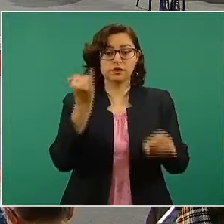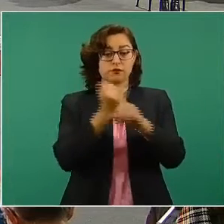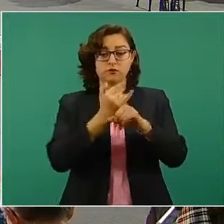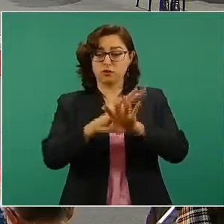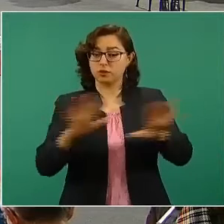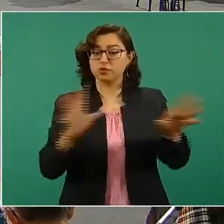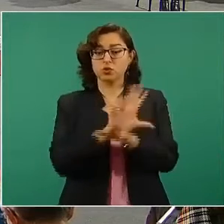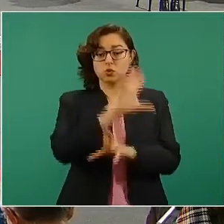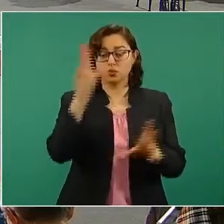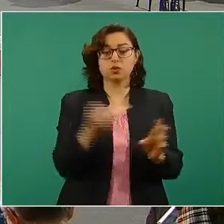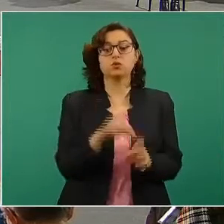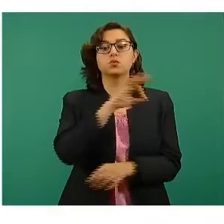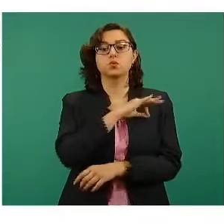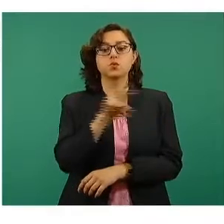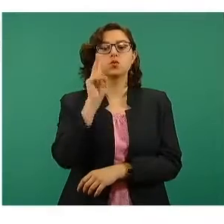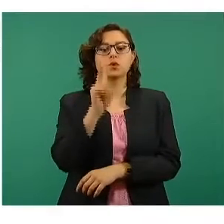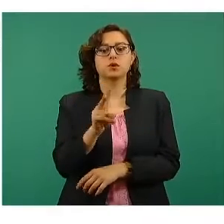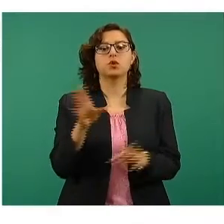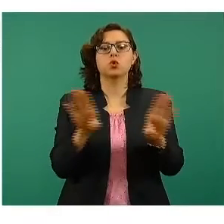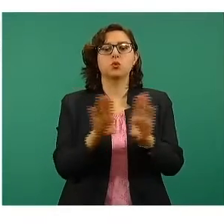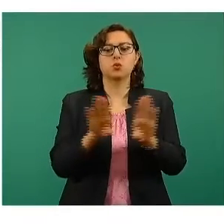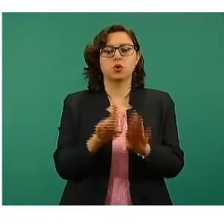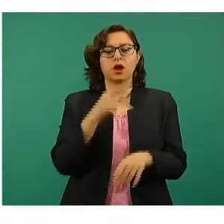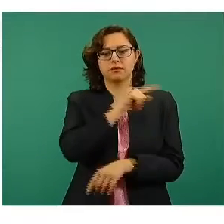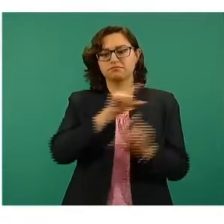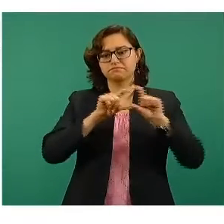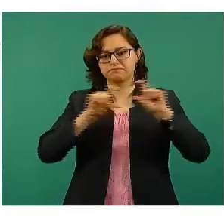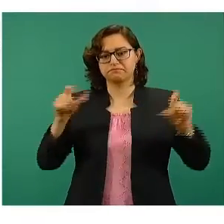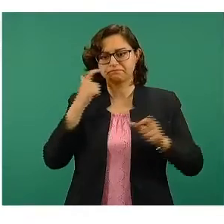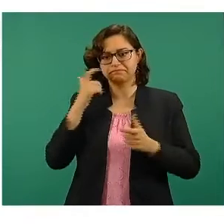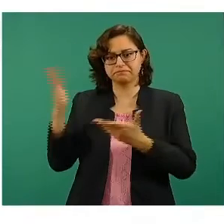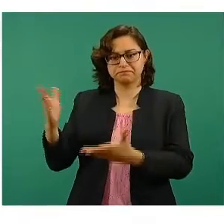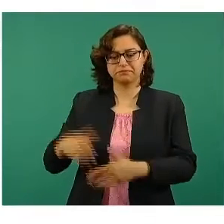nuestra plataforma abierta, este sitio